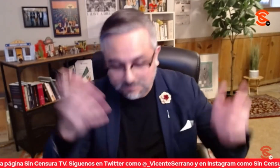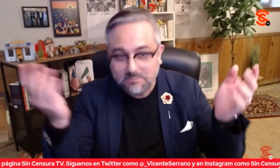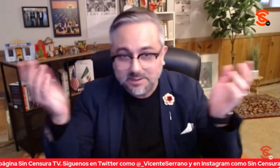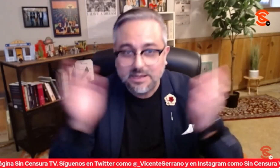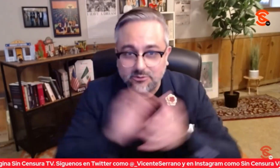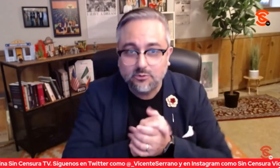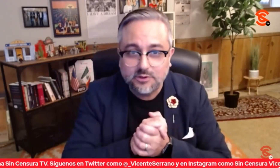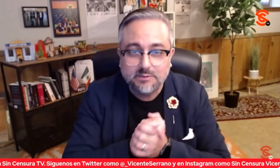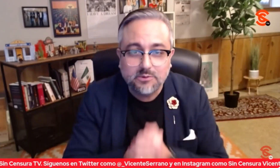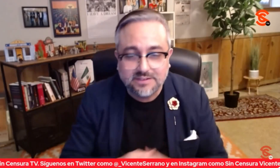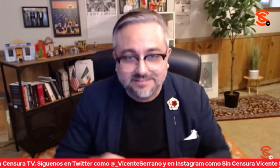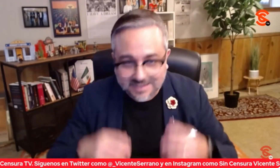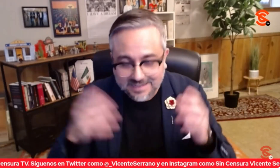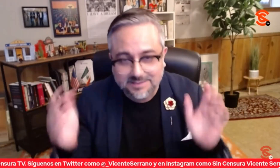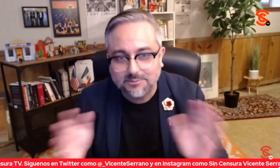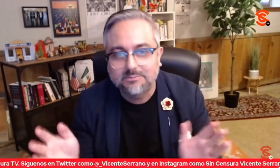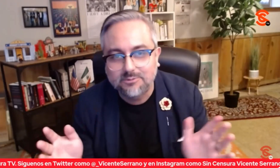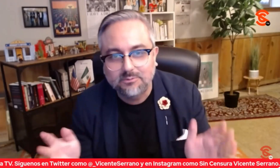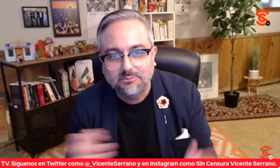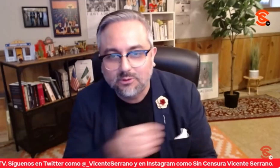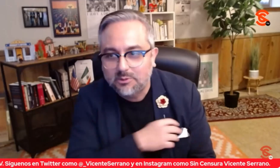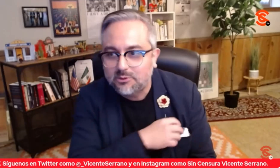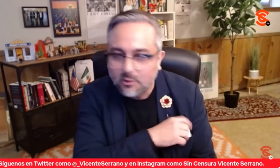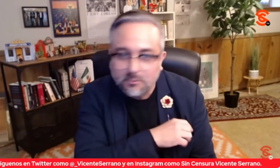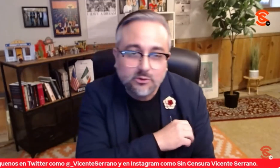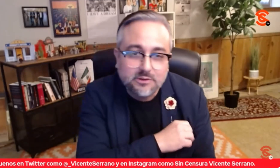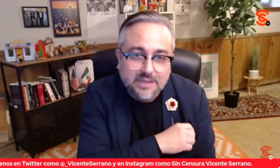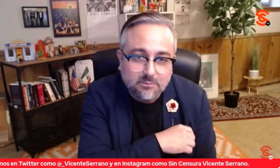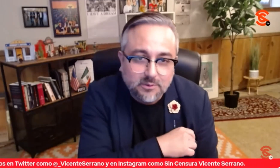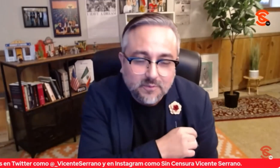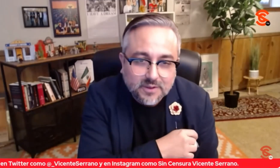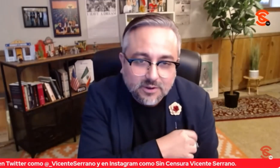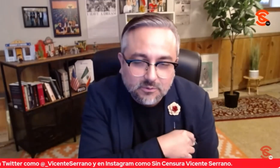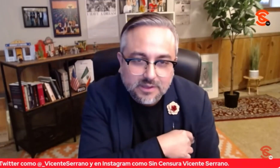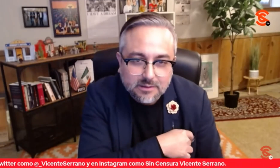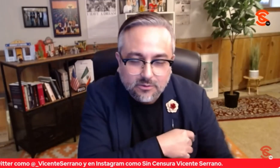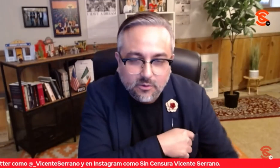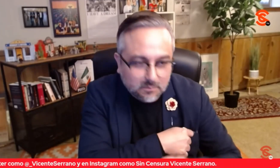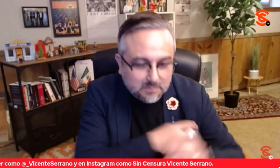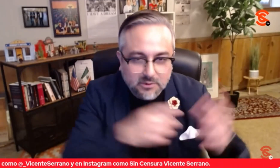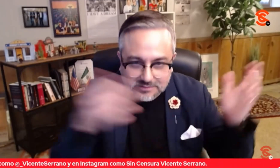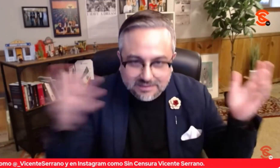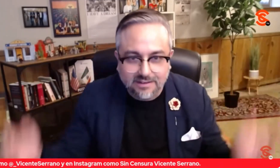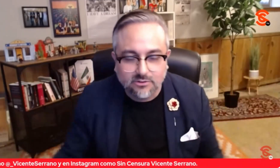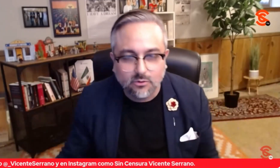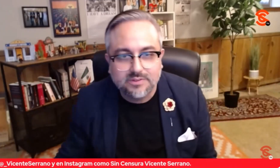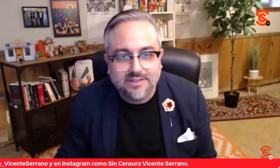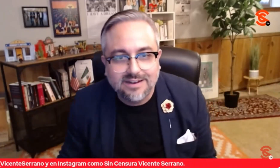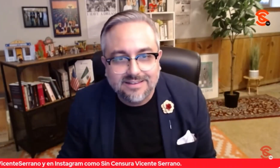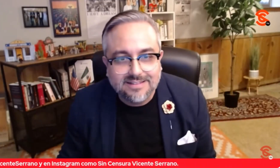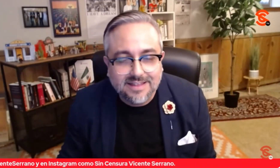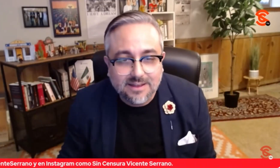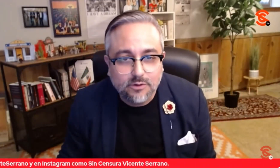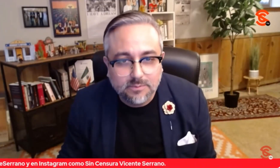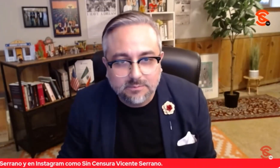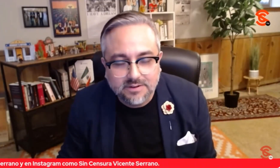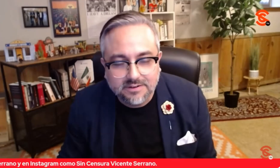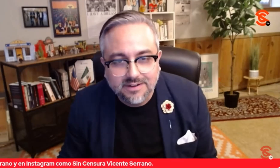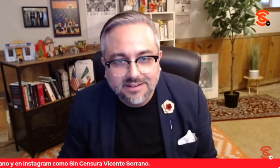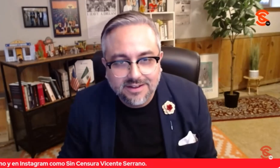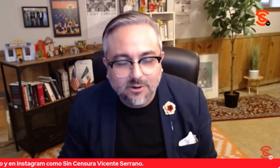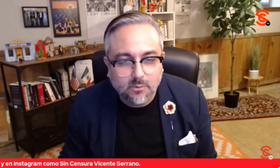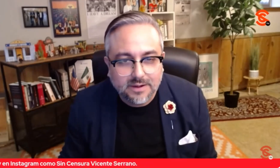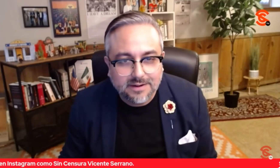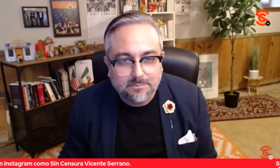Bueno, eso fue hace muchas décadas, no me tocó a mí. Yo soy Scout, pero no me tocó a mí, pero eso cuenta la leyenda. Él fue el